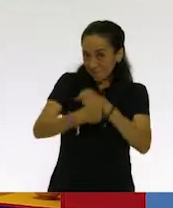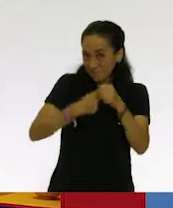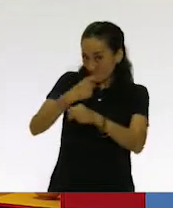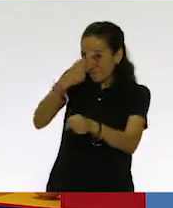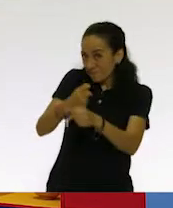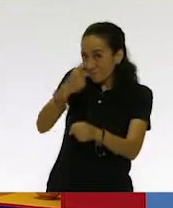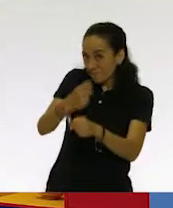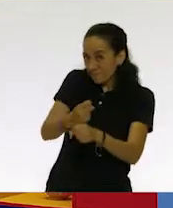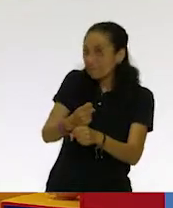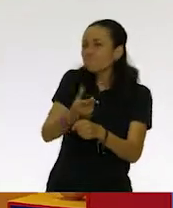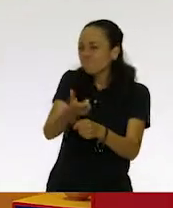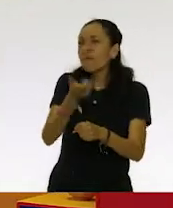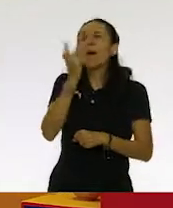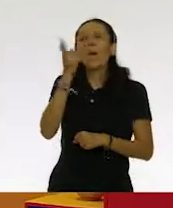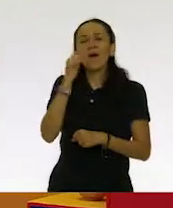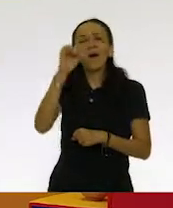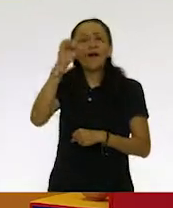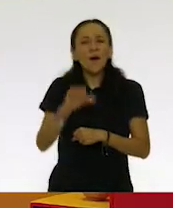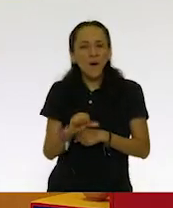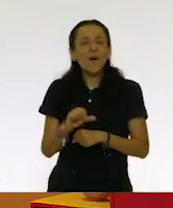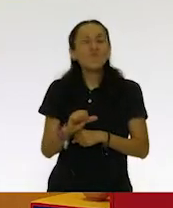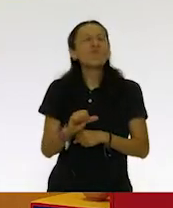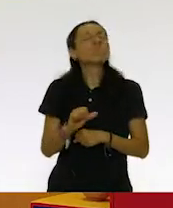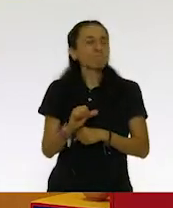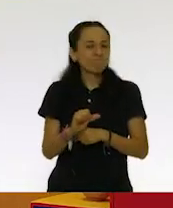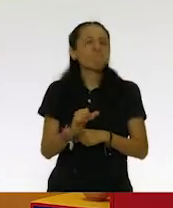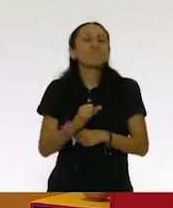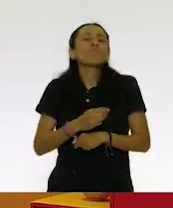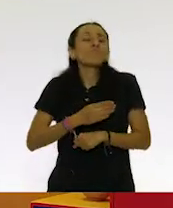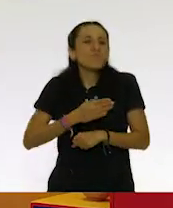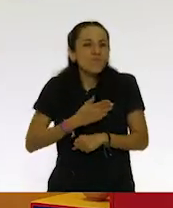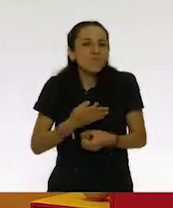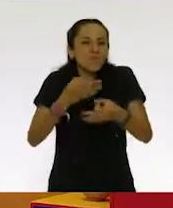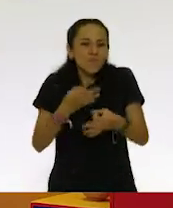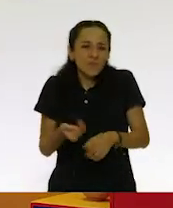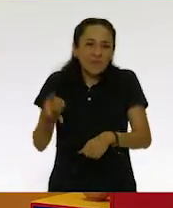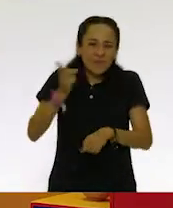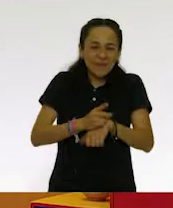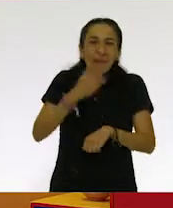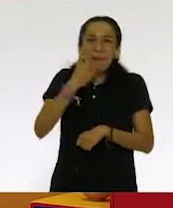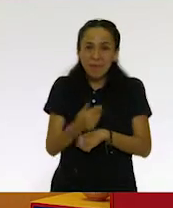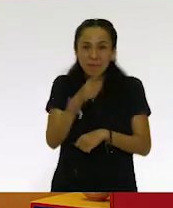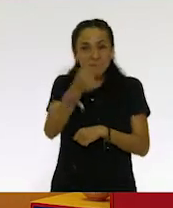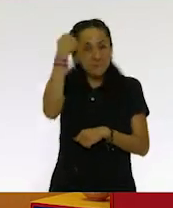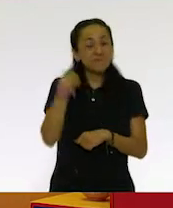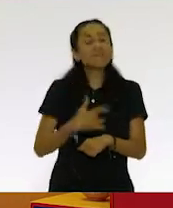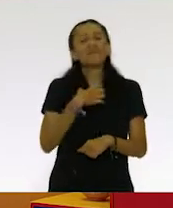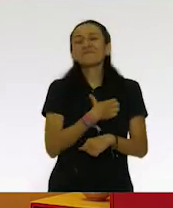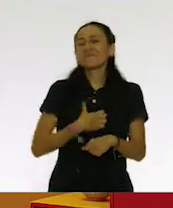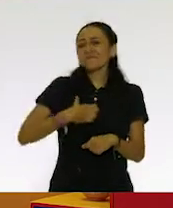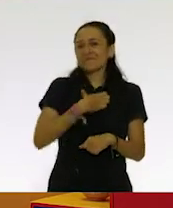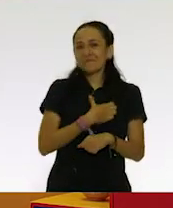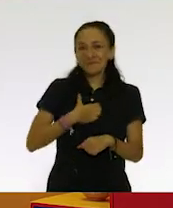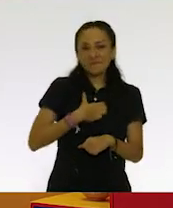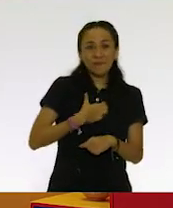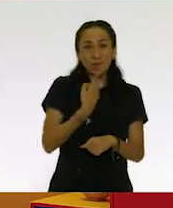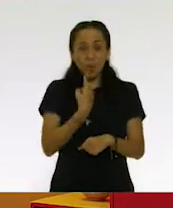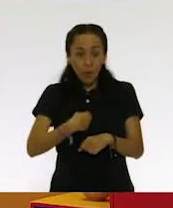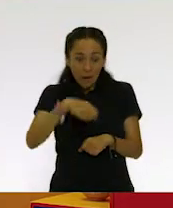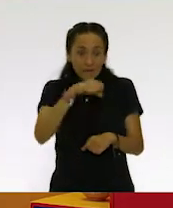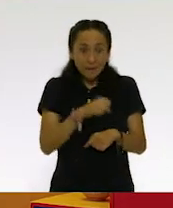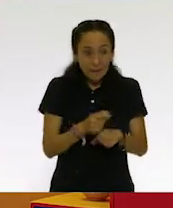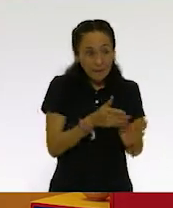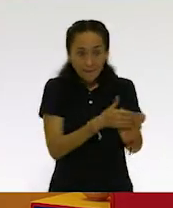un excelente día y que estén muy contentas y contentos porque ya estamos en el último día de la semana